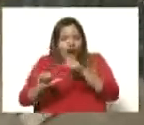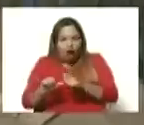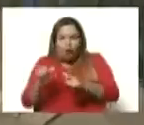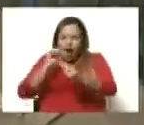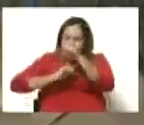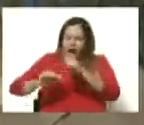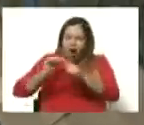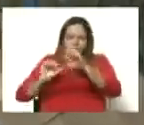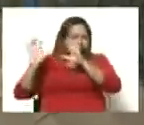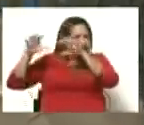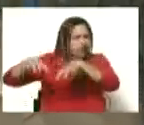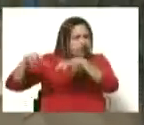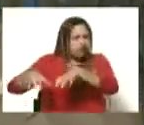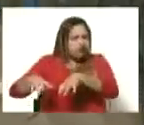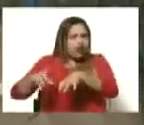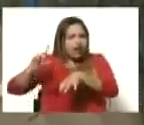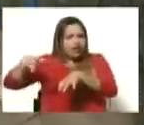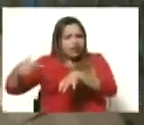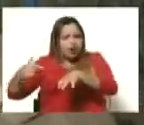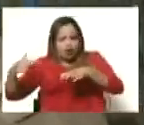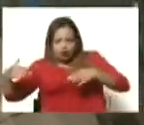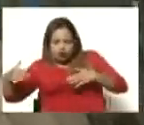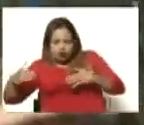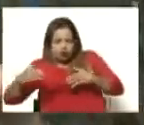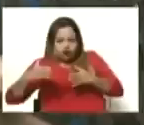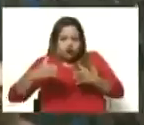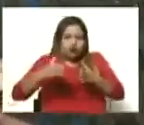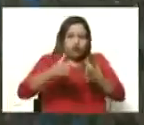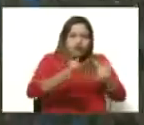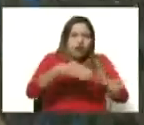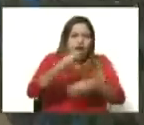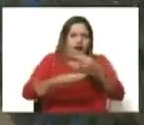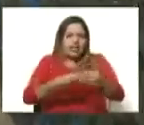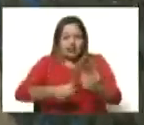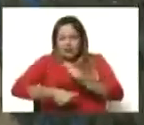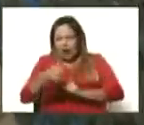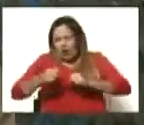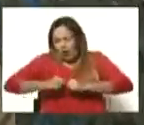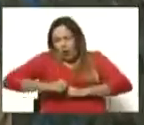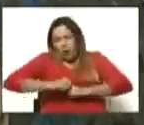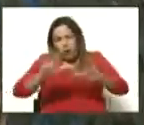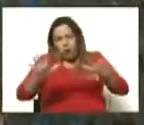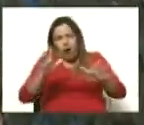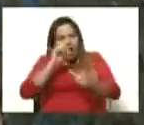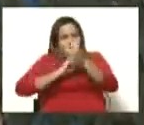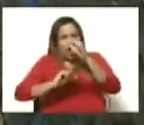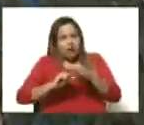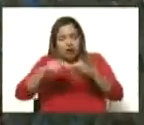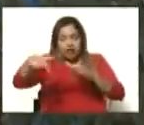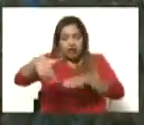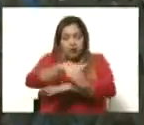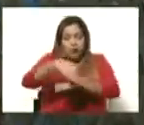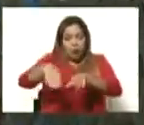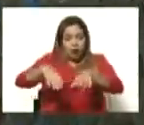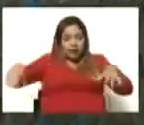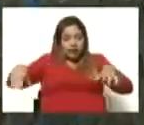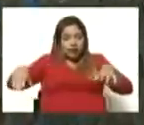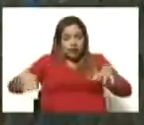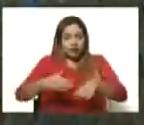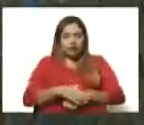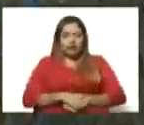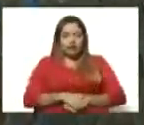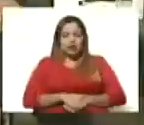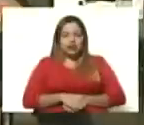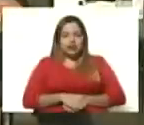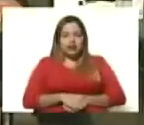y después pasa por ese tubo, por ese canal central, y hace la explosión, precisamente donde tenemos el puente, aquí en la carretera nacional, donde está el matadero.